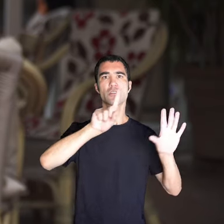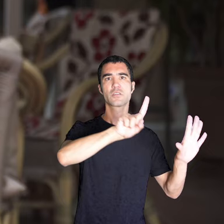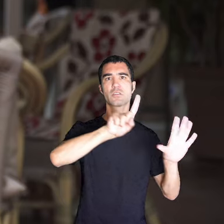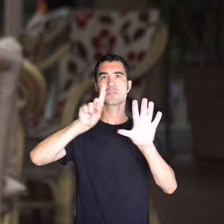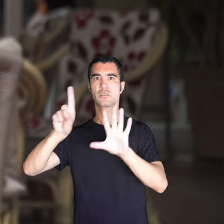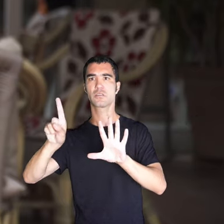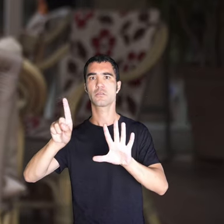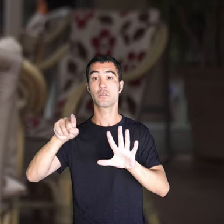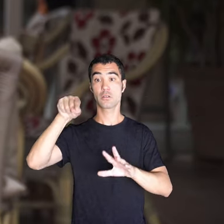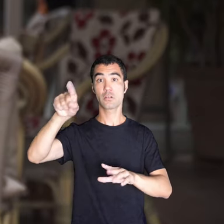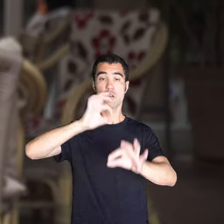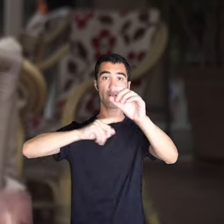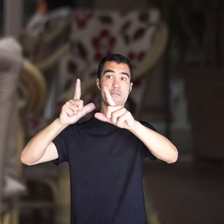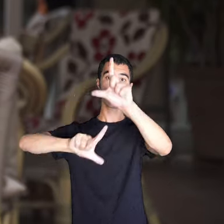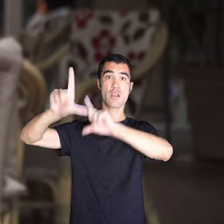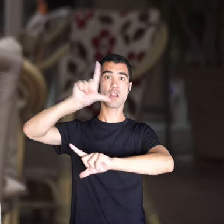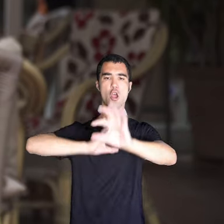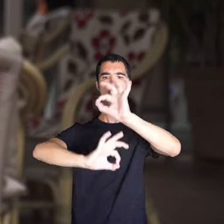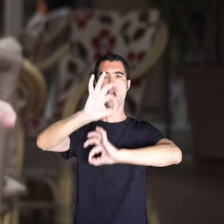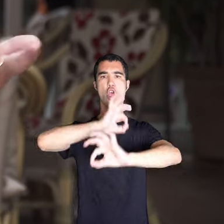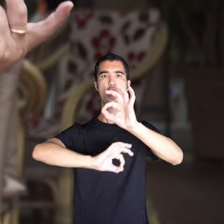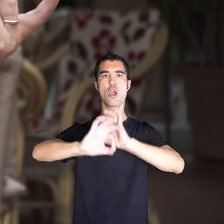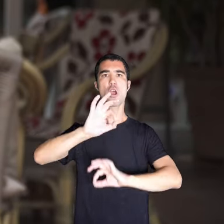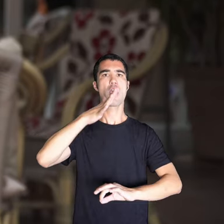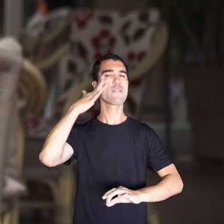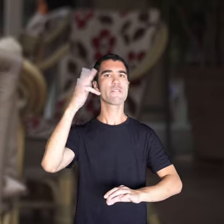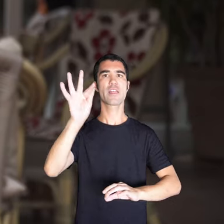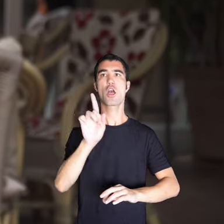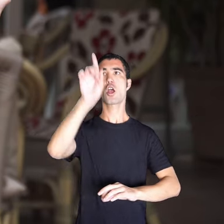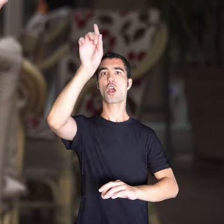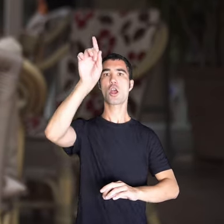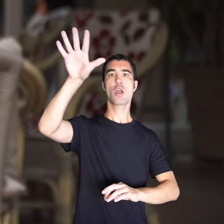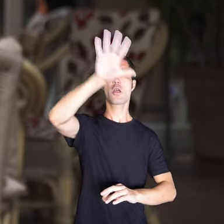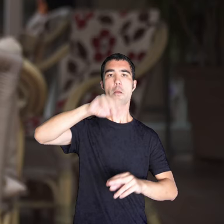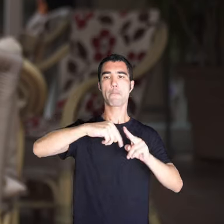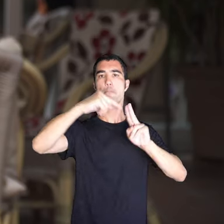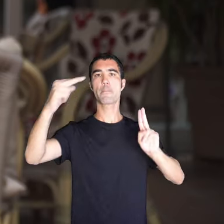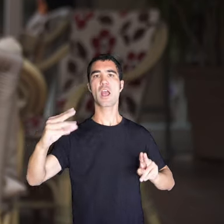1966, un viaje organizado desde el norte de Francia, realmente el Paso de Calais,